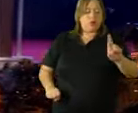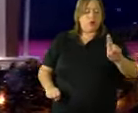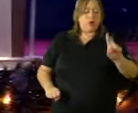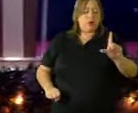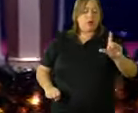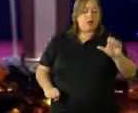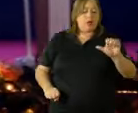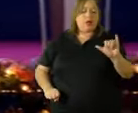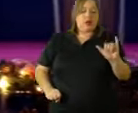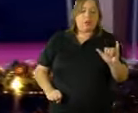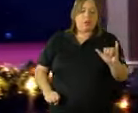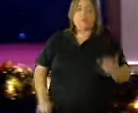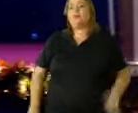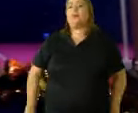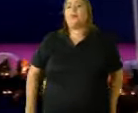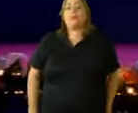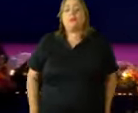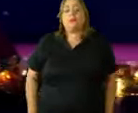cosas, ¿verdad?